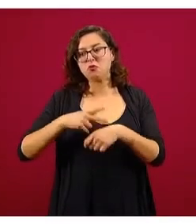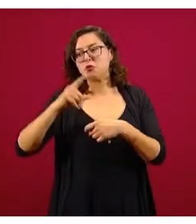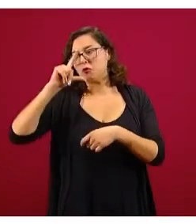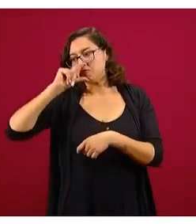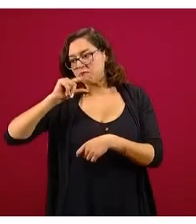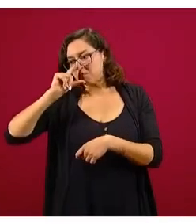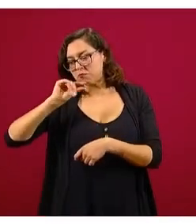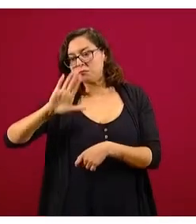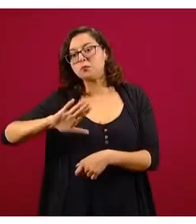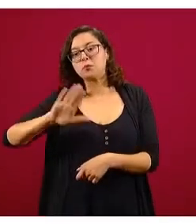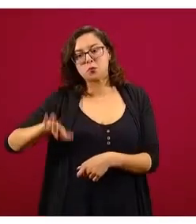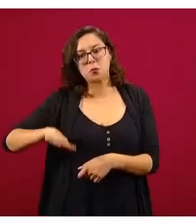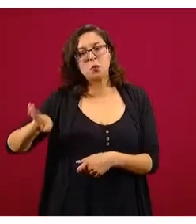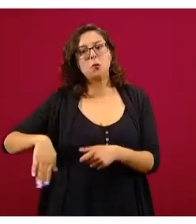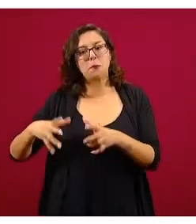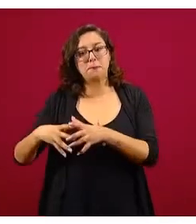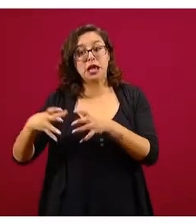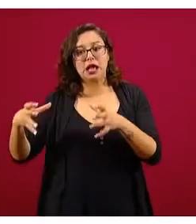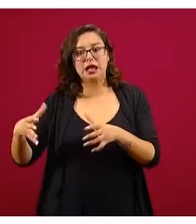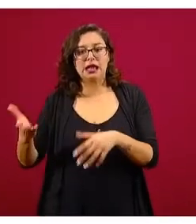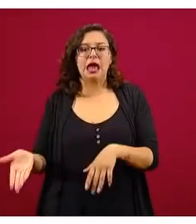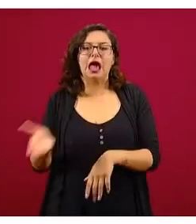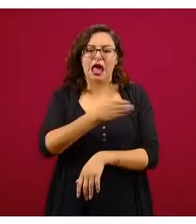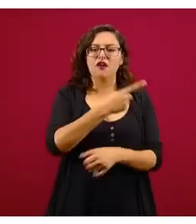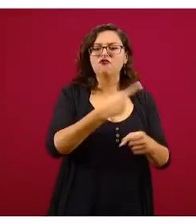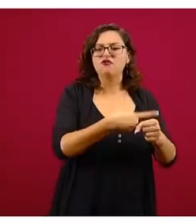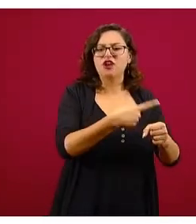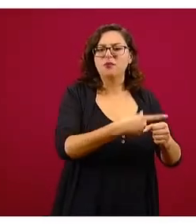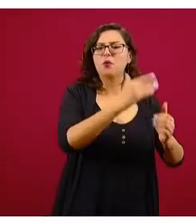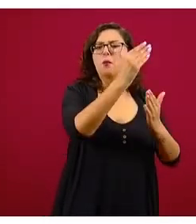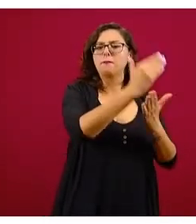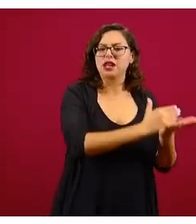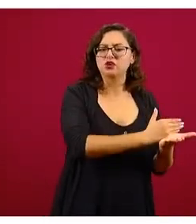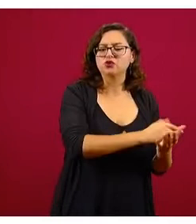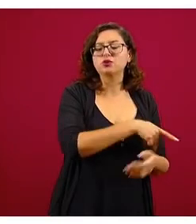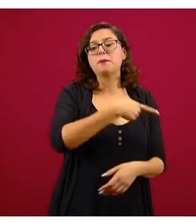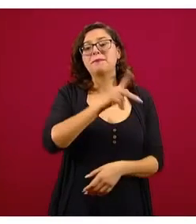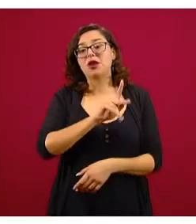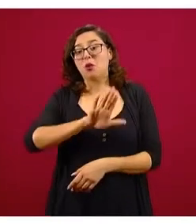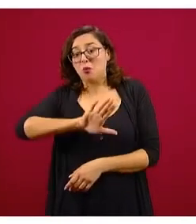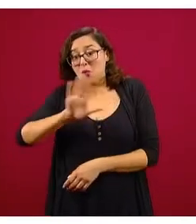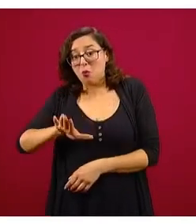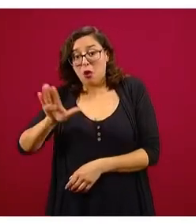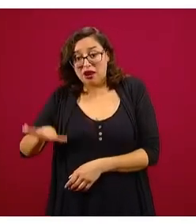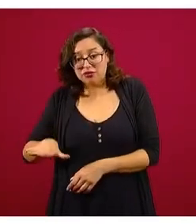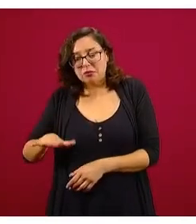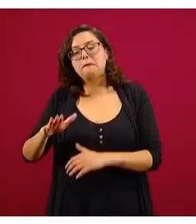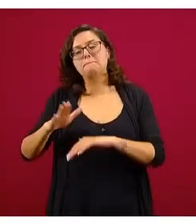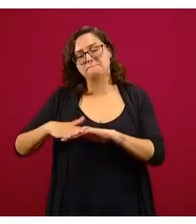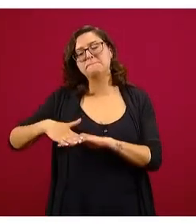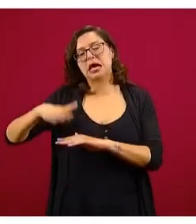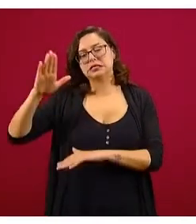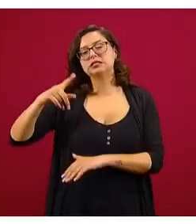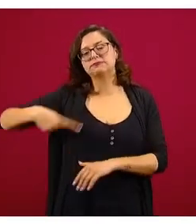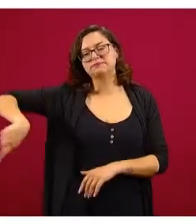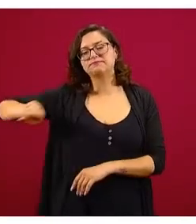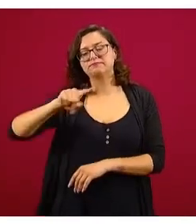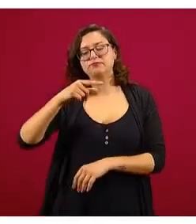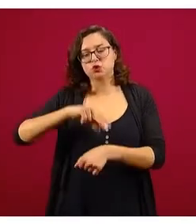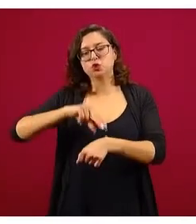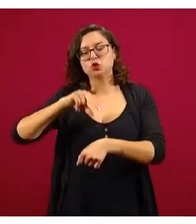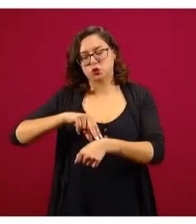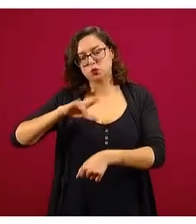de enfermedad COVID-19, cuando ya vemos las defunciones, ahora son las médicas y los médicos los que